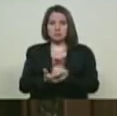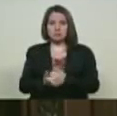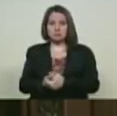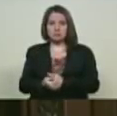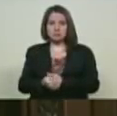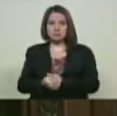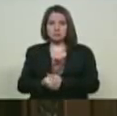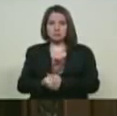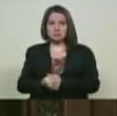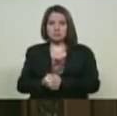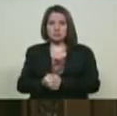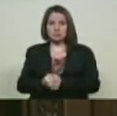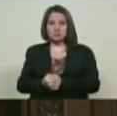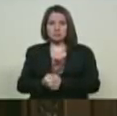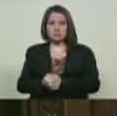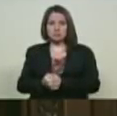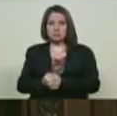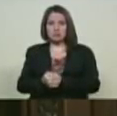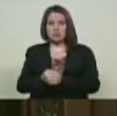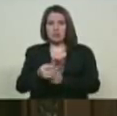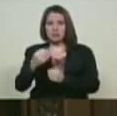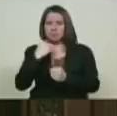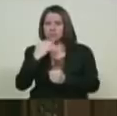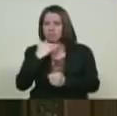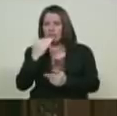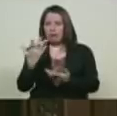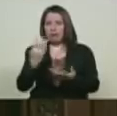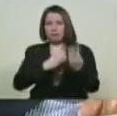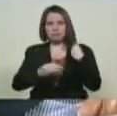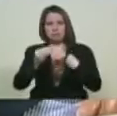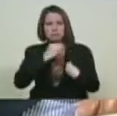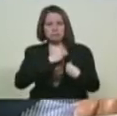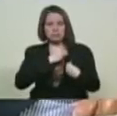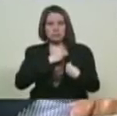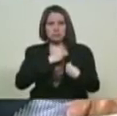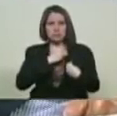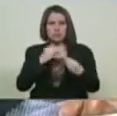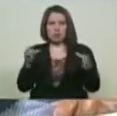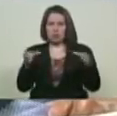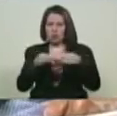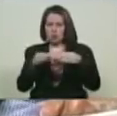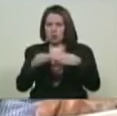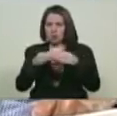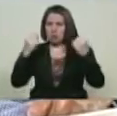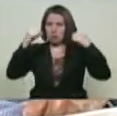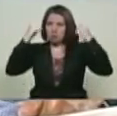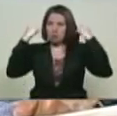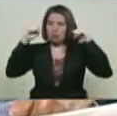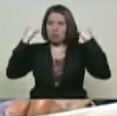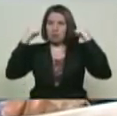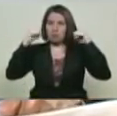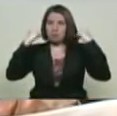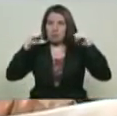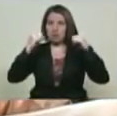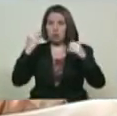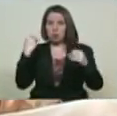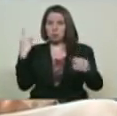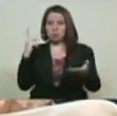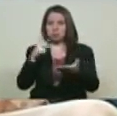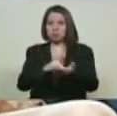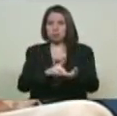cómo fue convocado, cómo se incorporó a la terrorista, el entrenamiento que les dieron, cómo los llevaron a